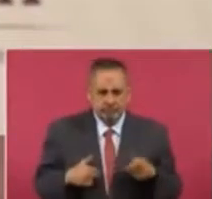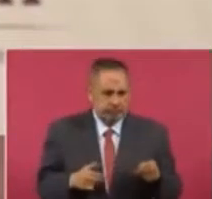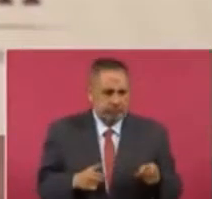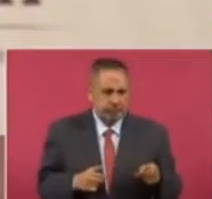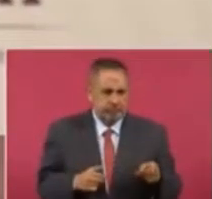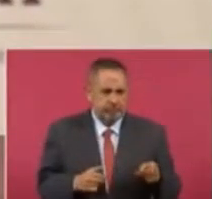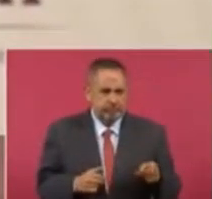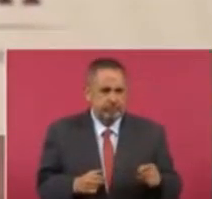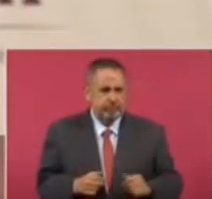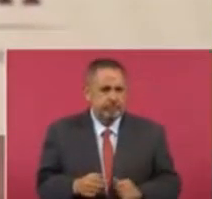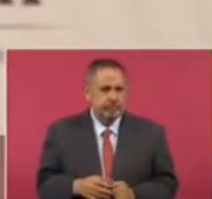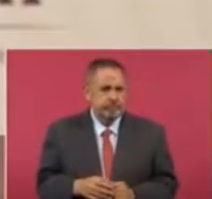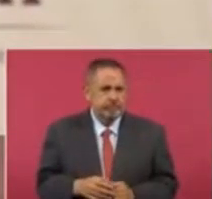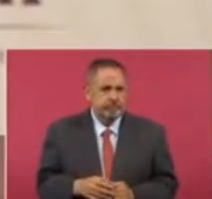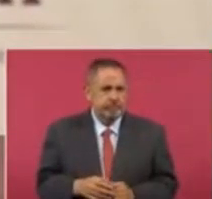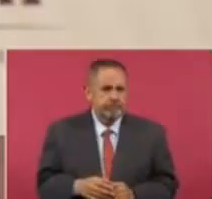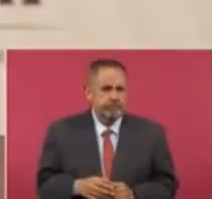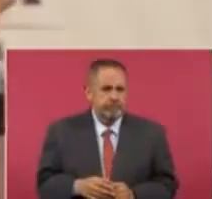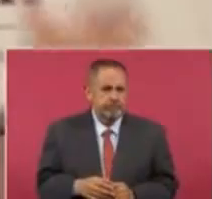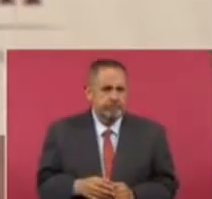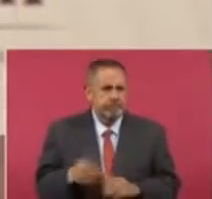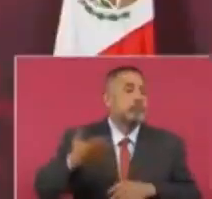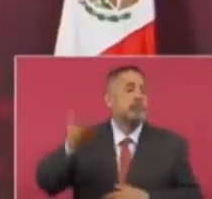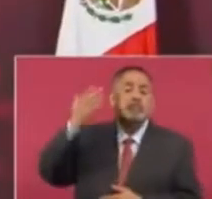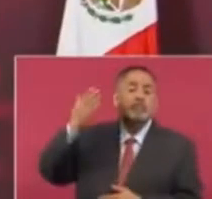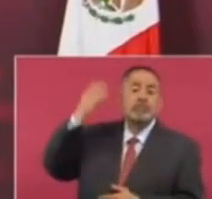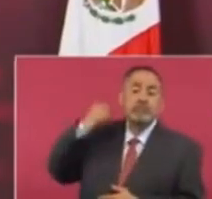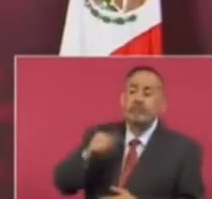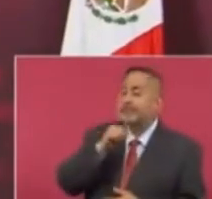periodistas y supuestos Defensores de derechos